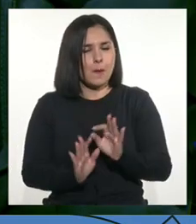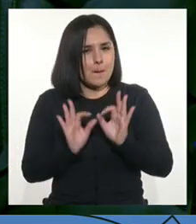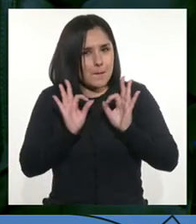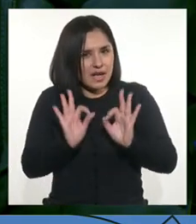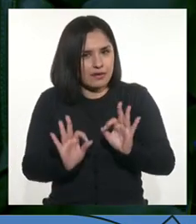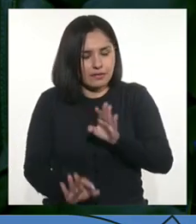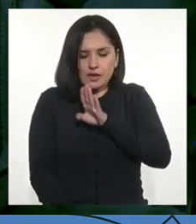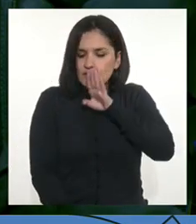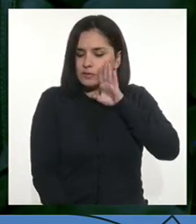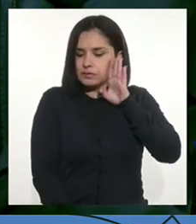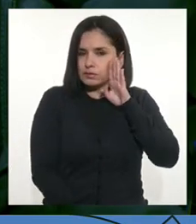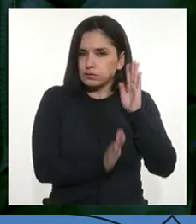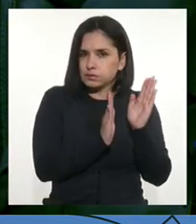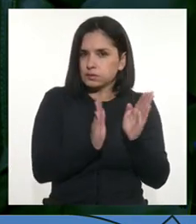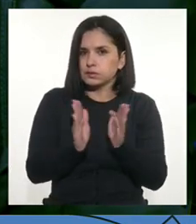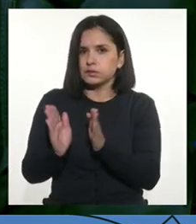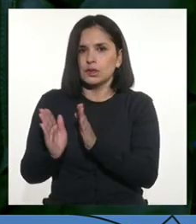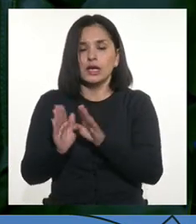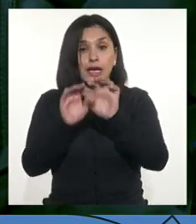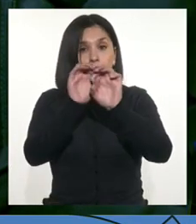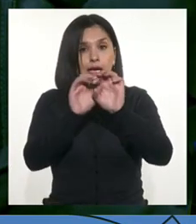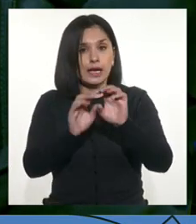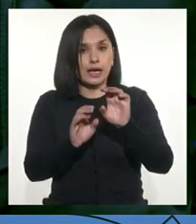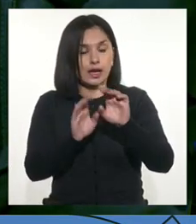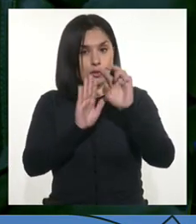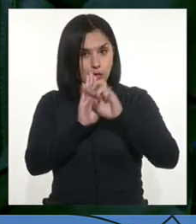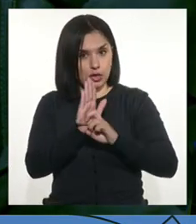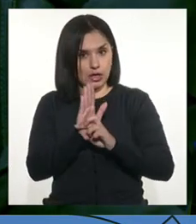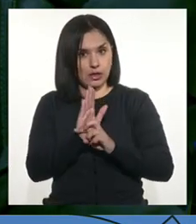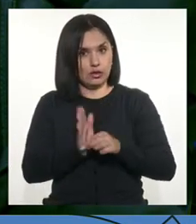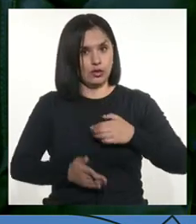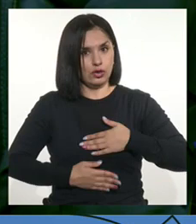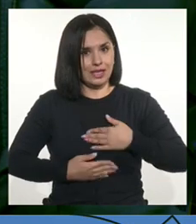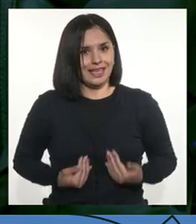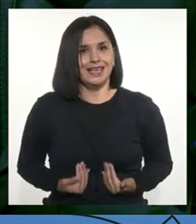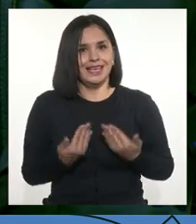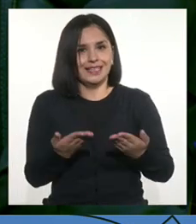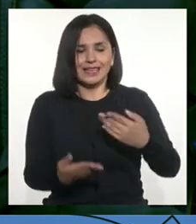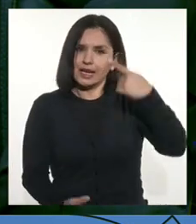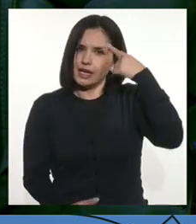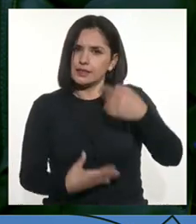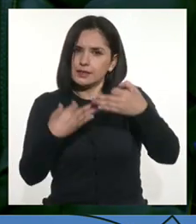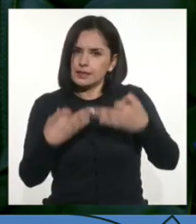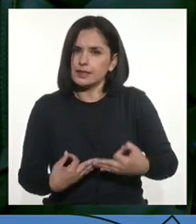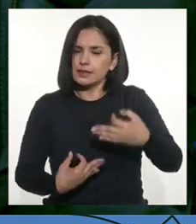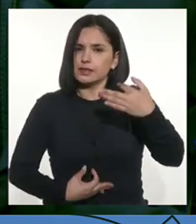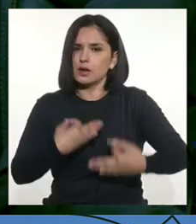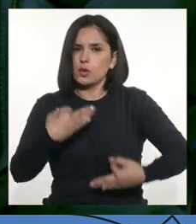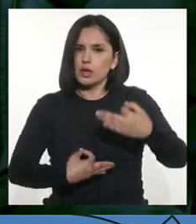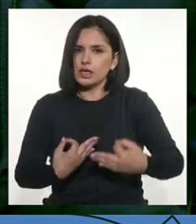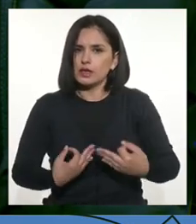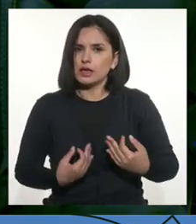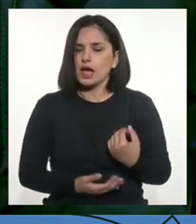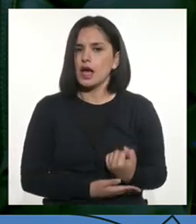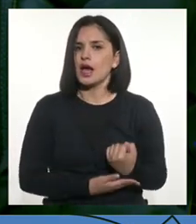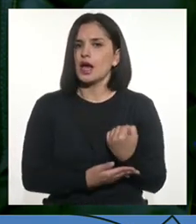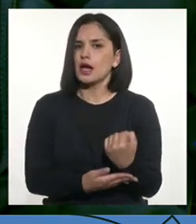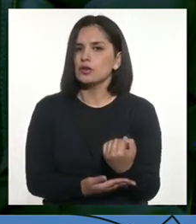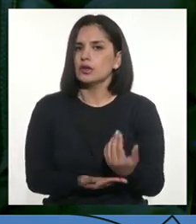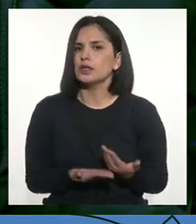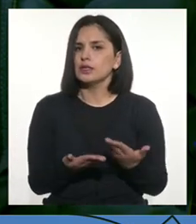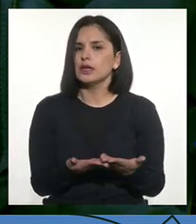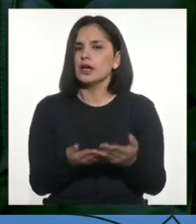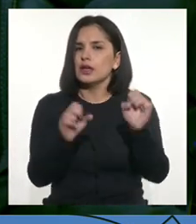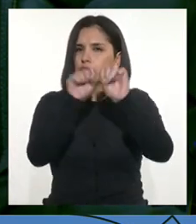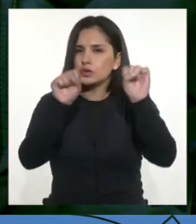en este sentido el proyecto busca contribuir a la certeza jurídica favoreciendo un sistema jurídico más